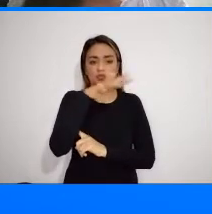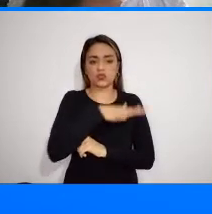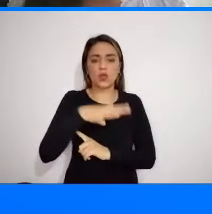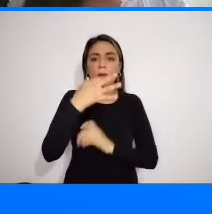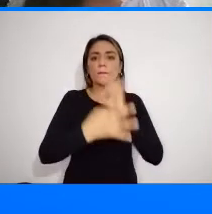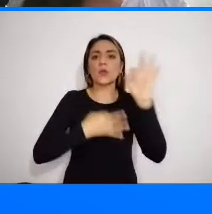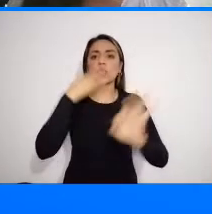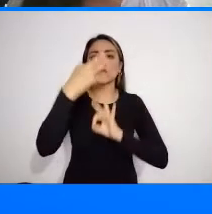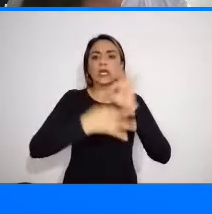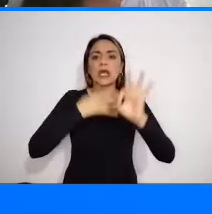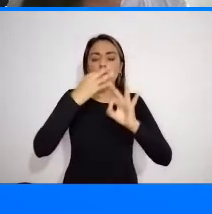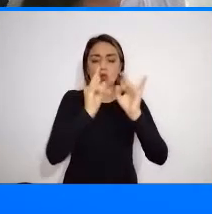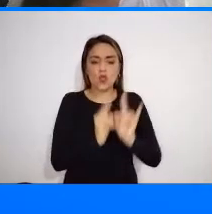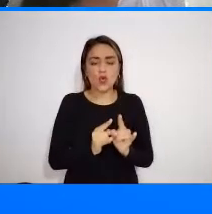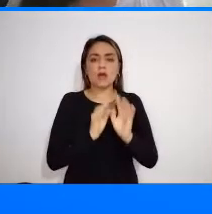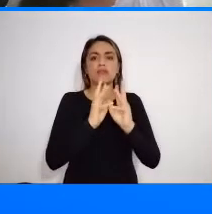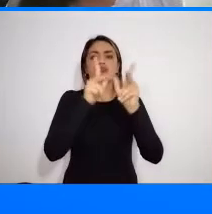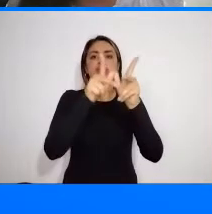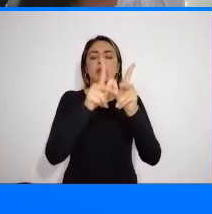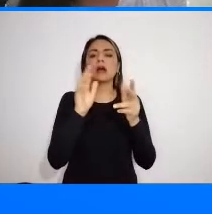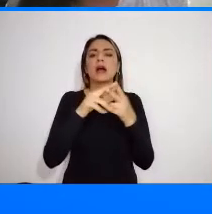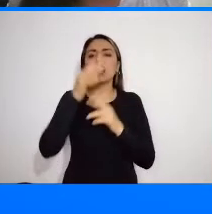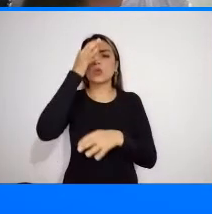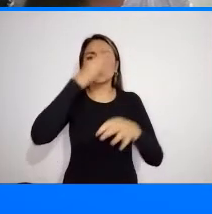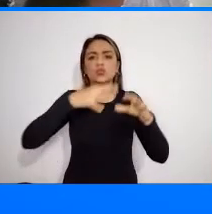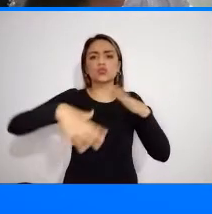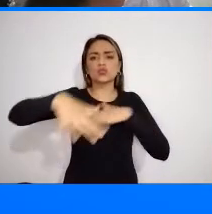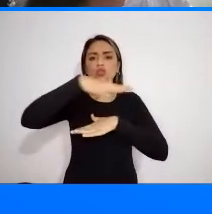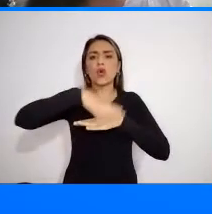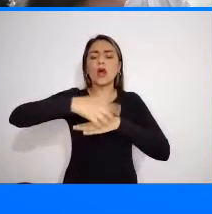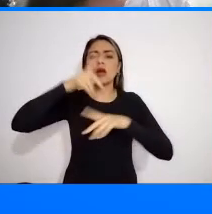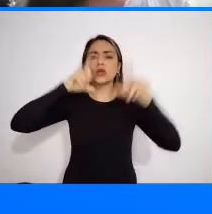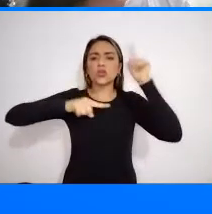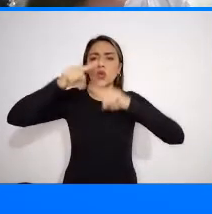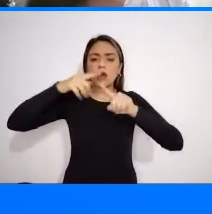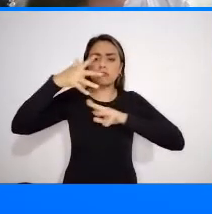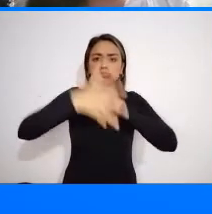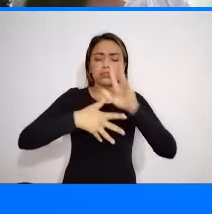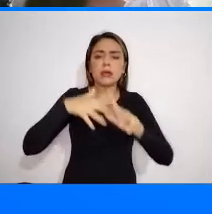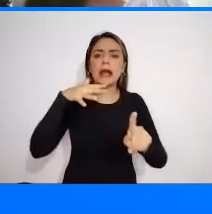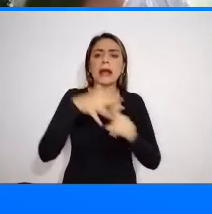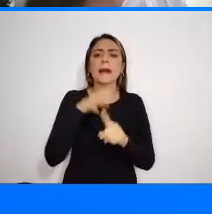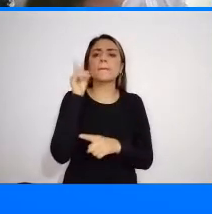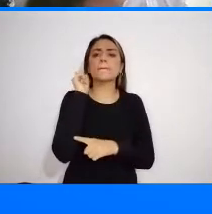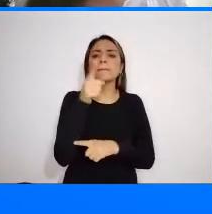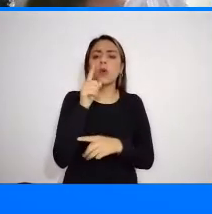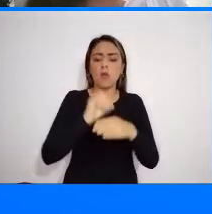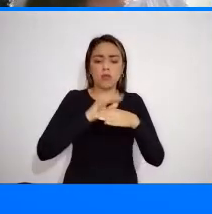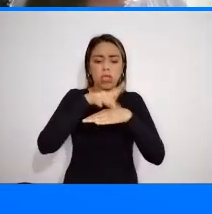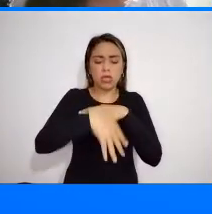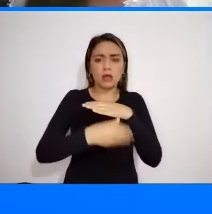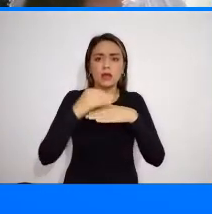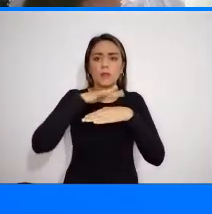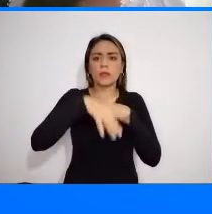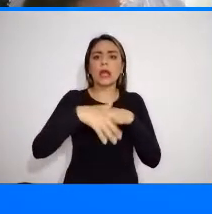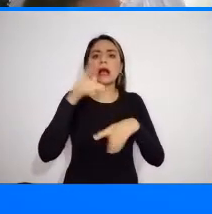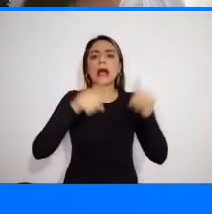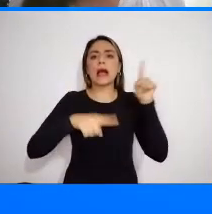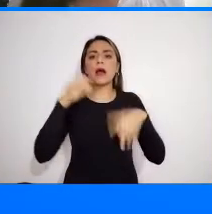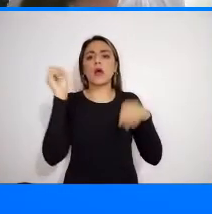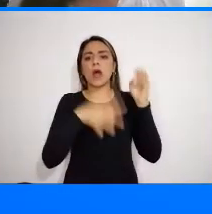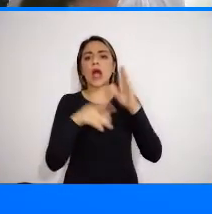de eutrofización. La contaminación desde el turismo se da por los vertimientos que hacen, por ejemplo,